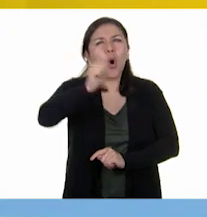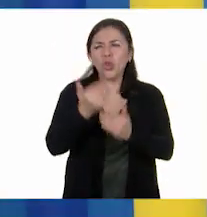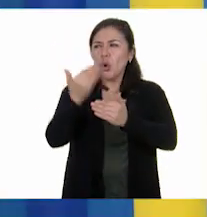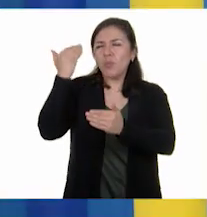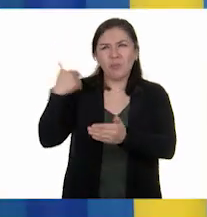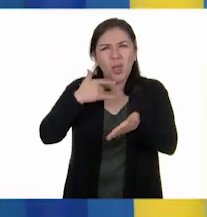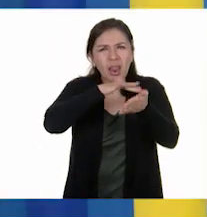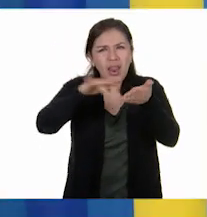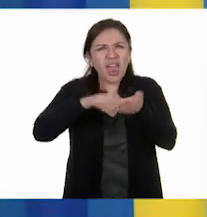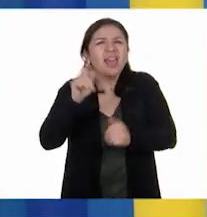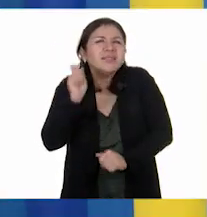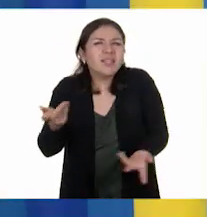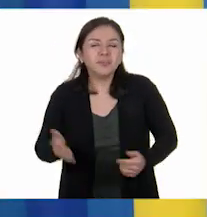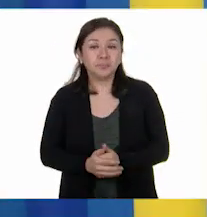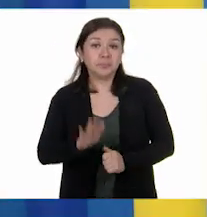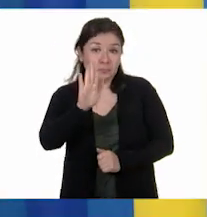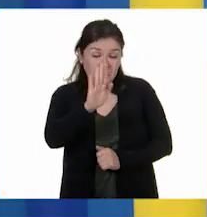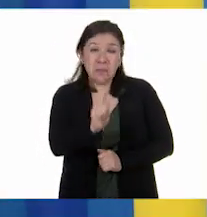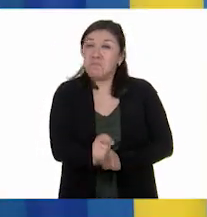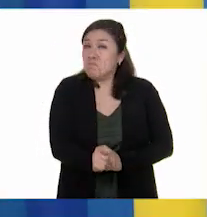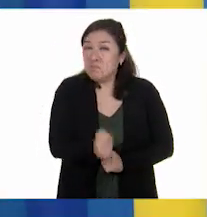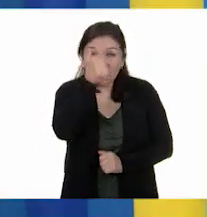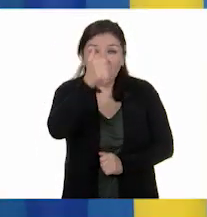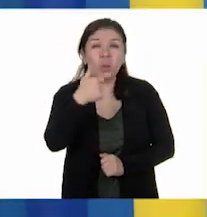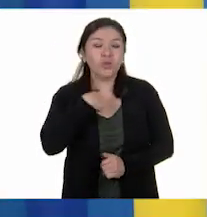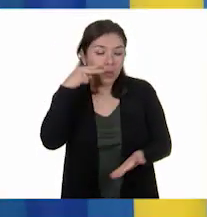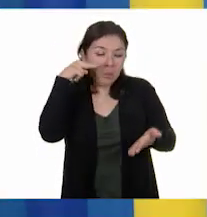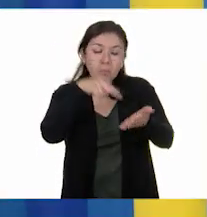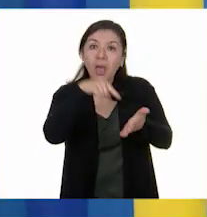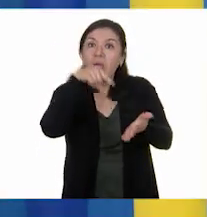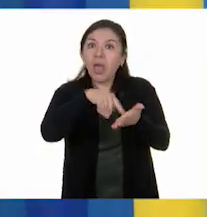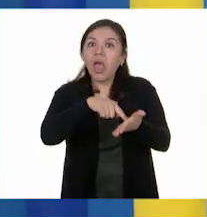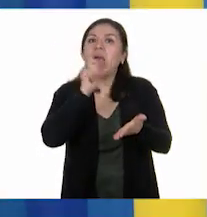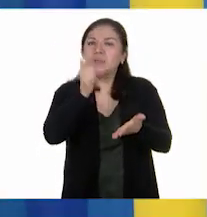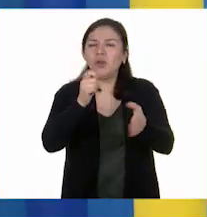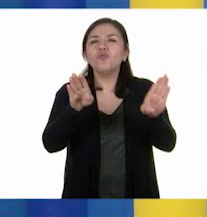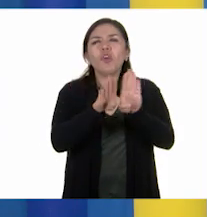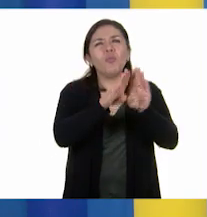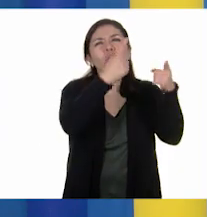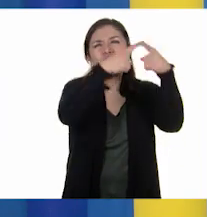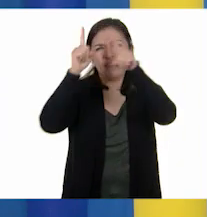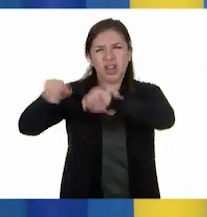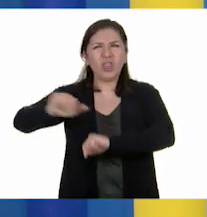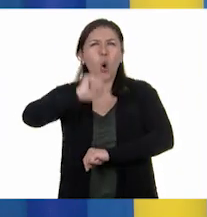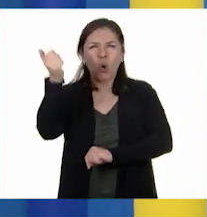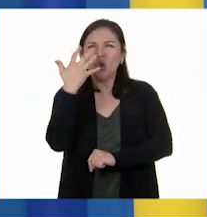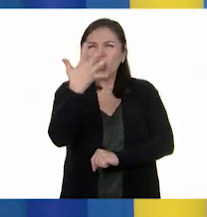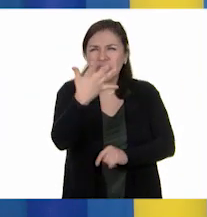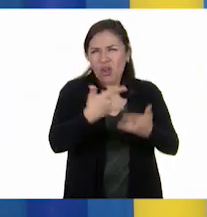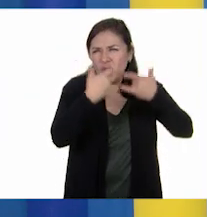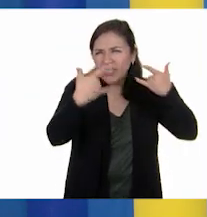antes? Pues antes que nada, resalta el hecho de que, a diferencia de los 5 relatos